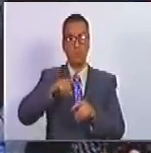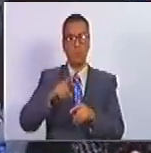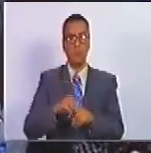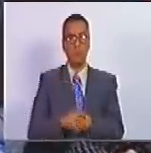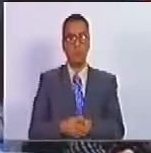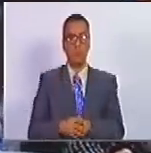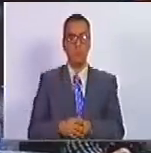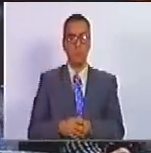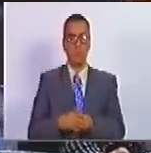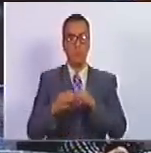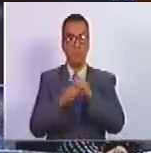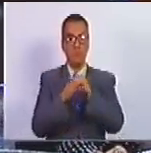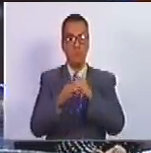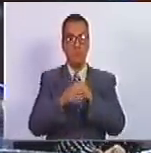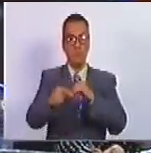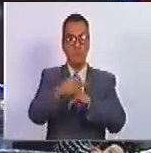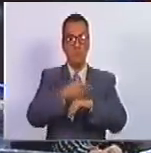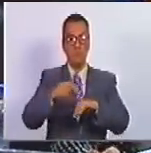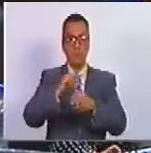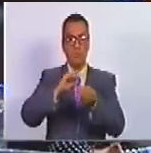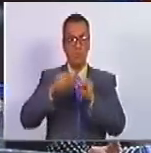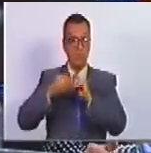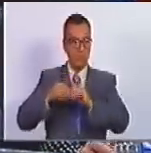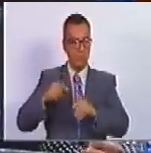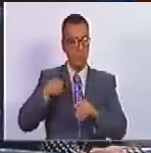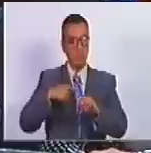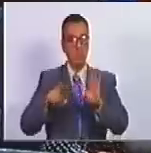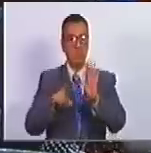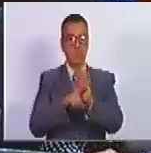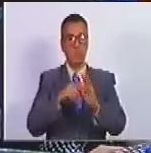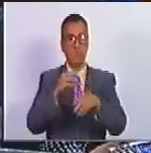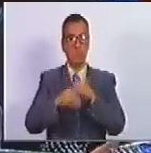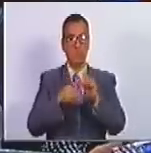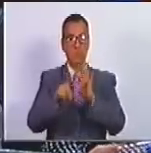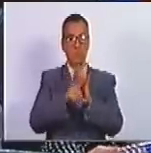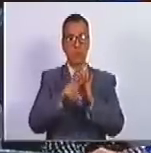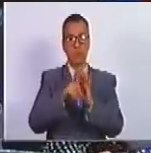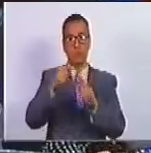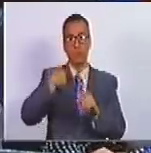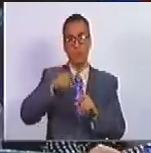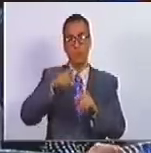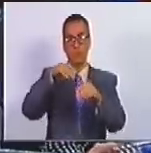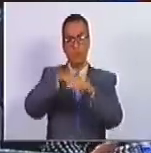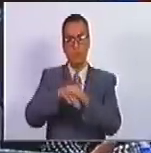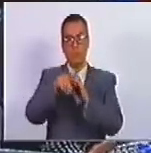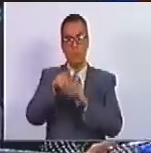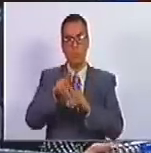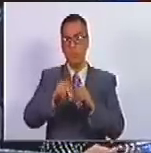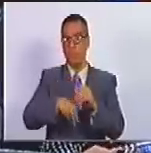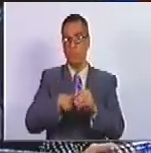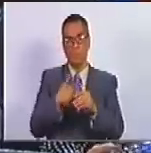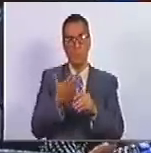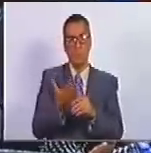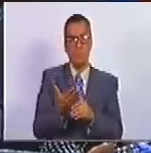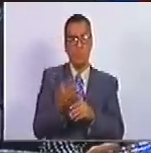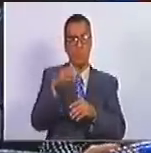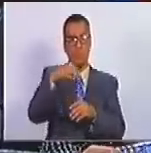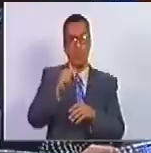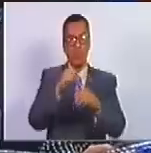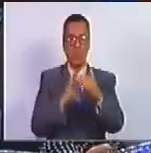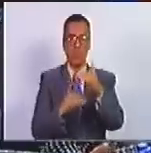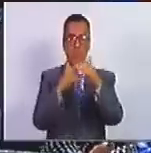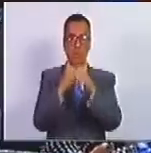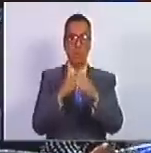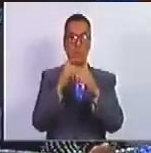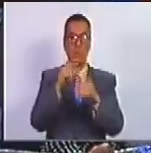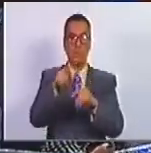manera que los municipios y los estados se puedan adaptar a los límites que establece esta ley. De todas maneras, a partir de la entrada en vigencia, no se podrán cobrar por encima de los